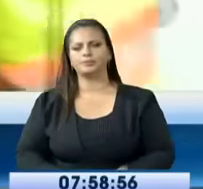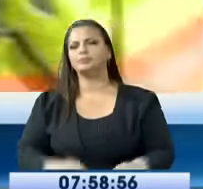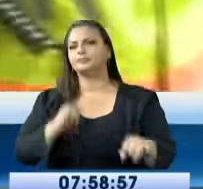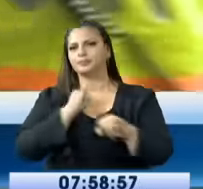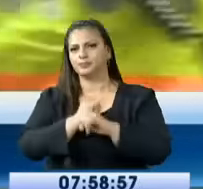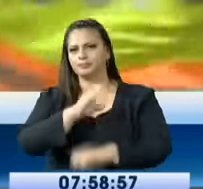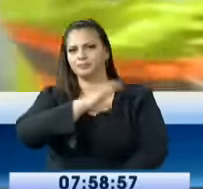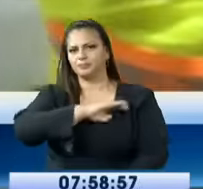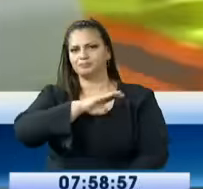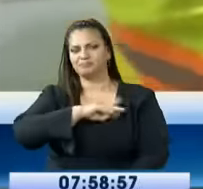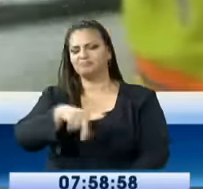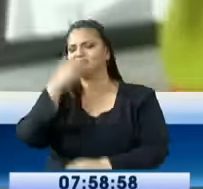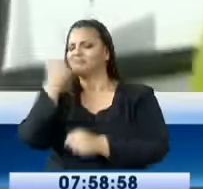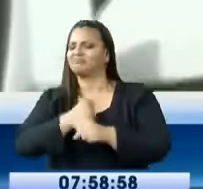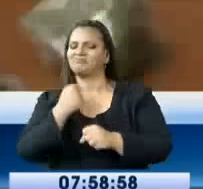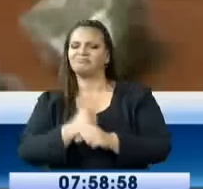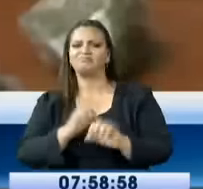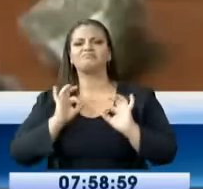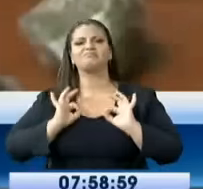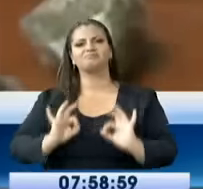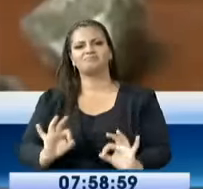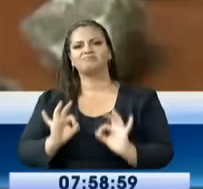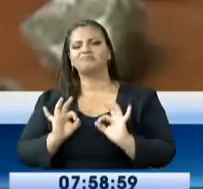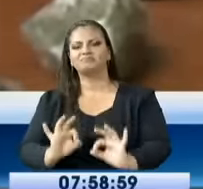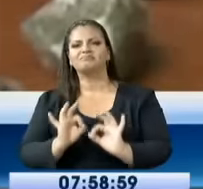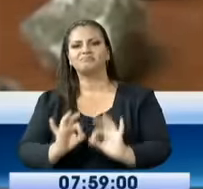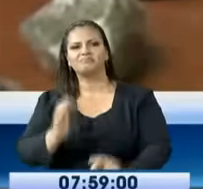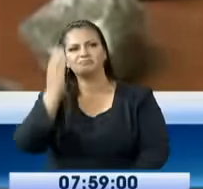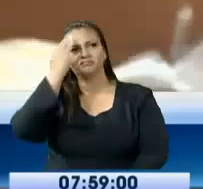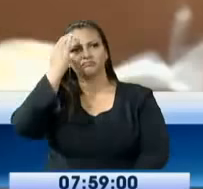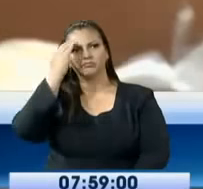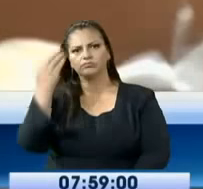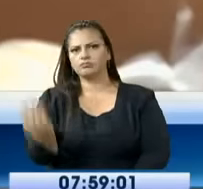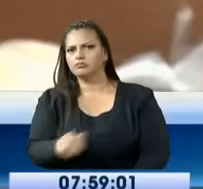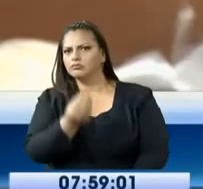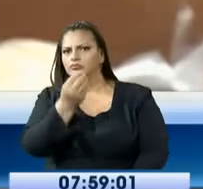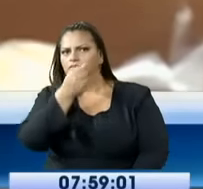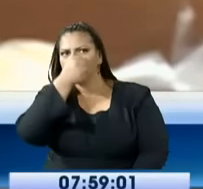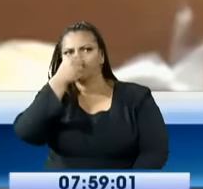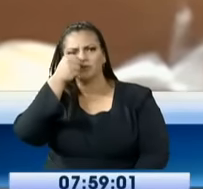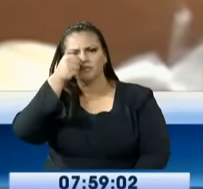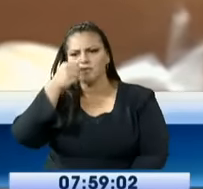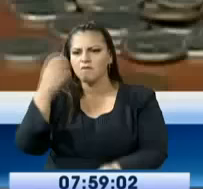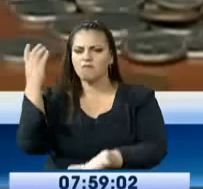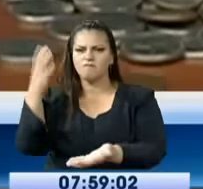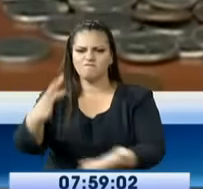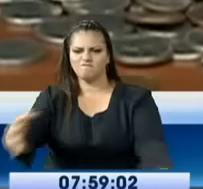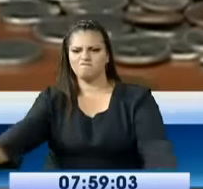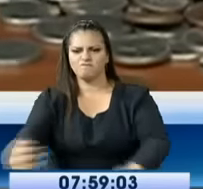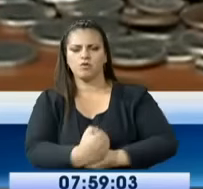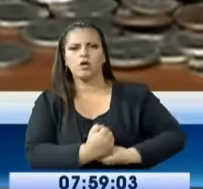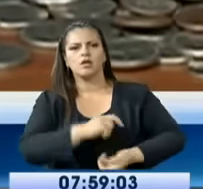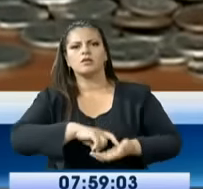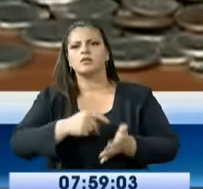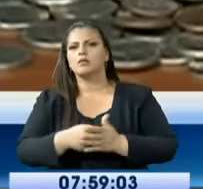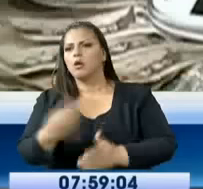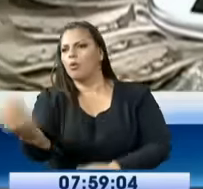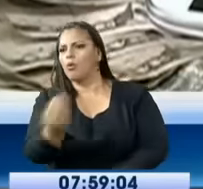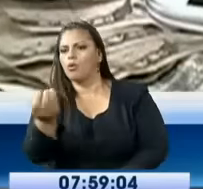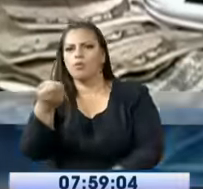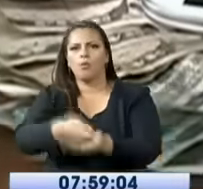policial satisfecha con el trabajo realizado, ya que se impidió que jóvenes se vean inmersos en el mundo de la drogadicción.